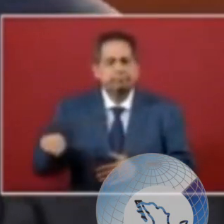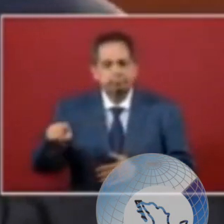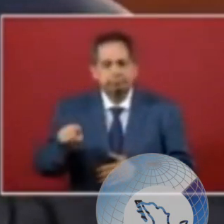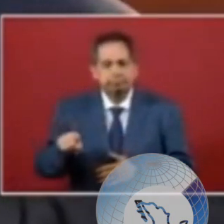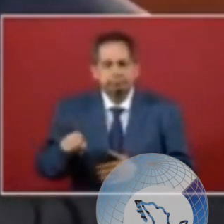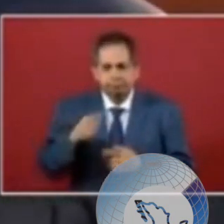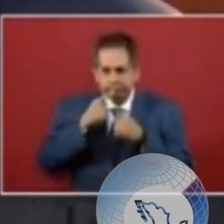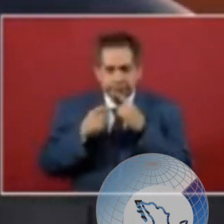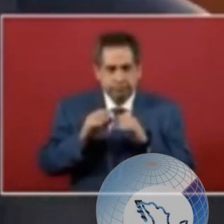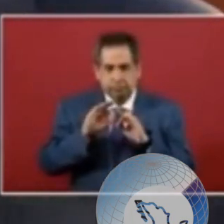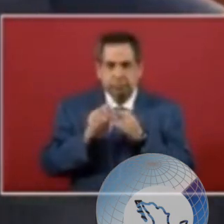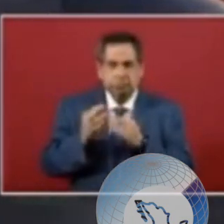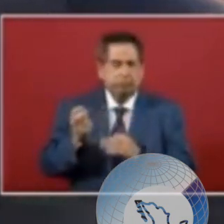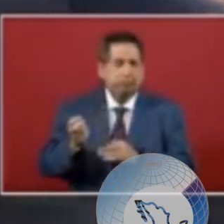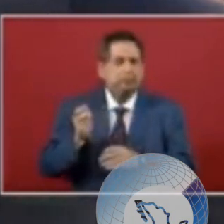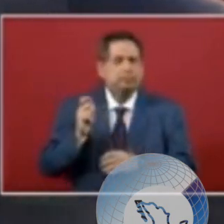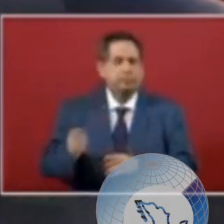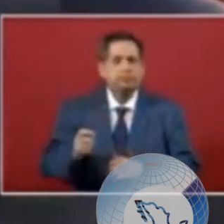siendo de esa manera